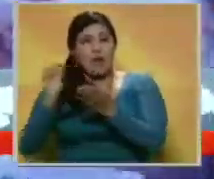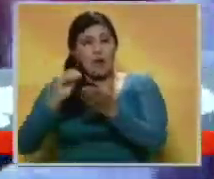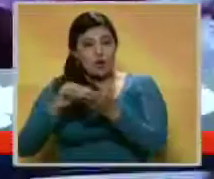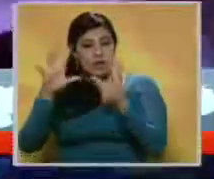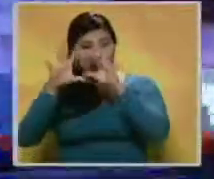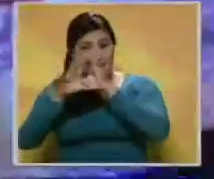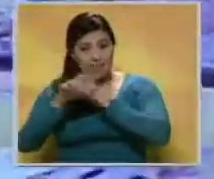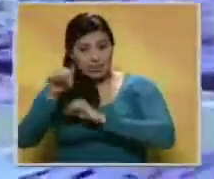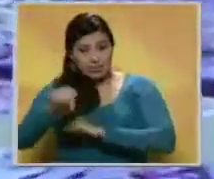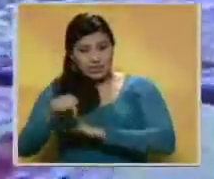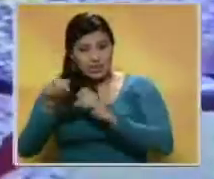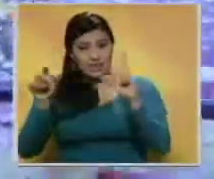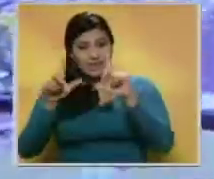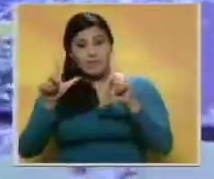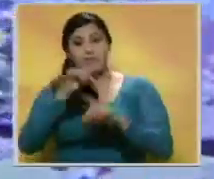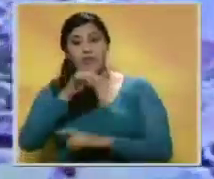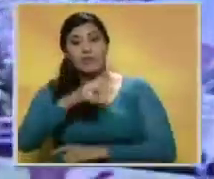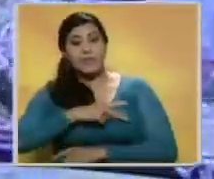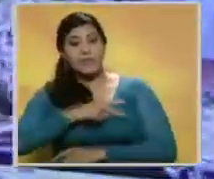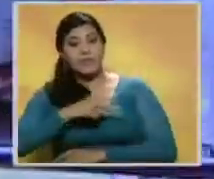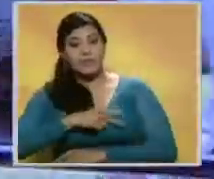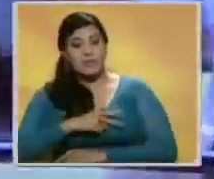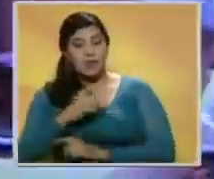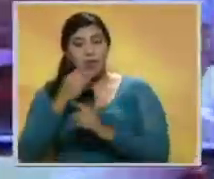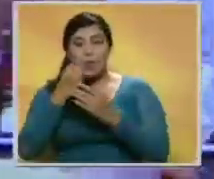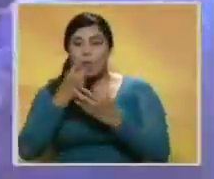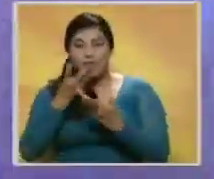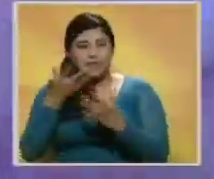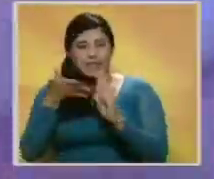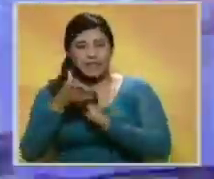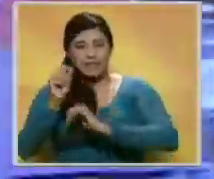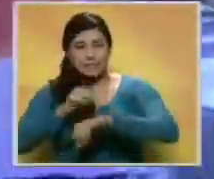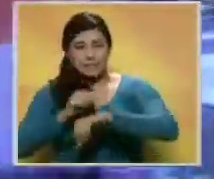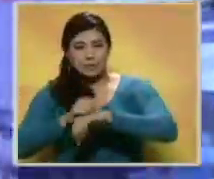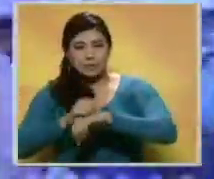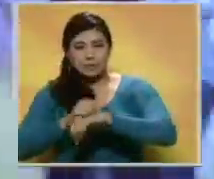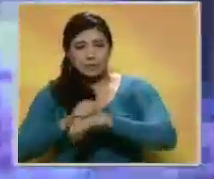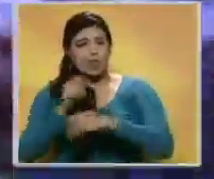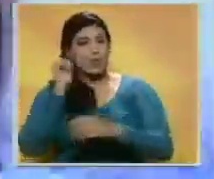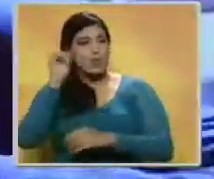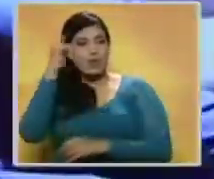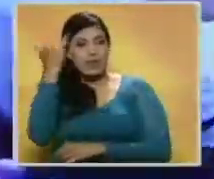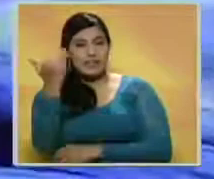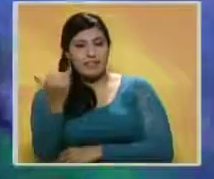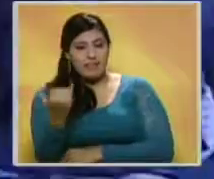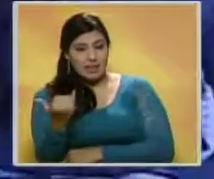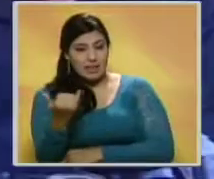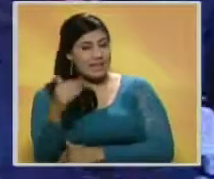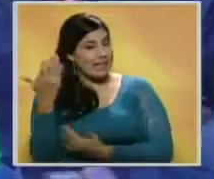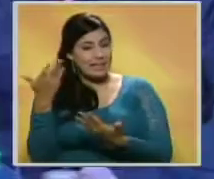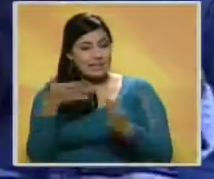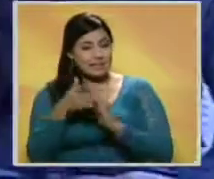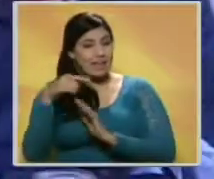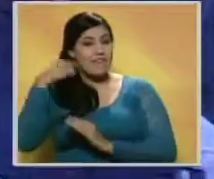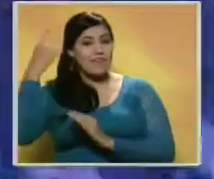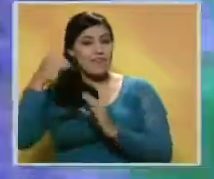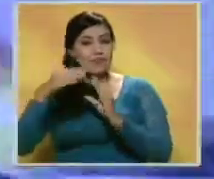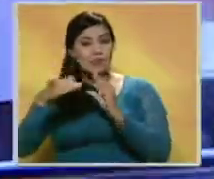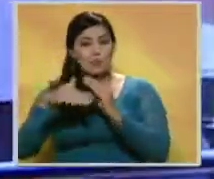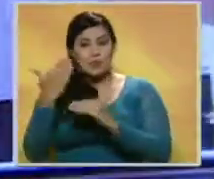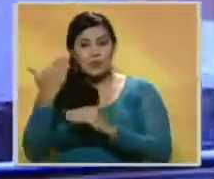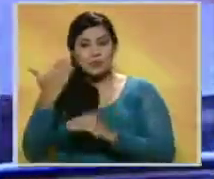esta noche a la pantalla de Venevisión. Más detalles en instantes. Con Federica Guzmán. En Estrenos.